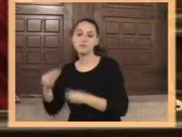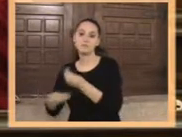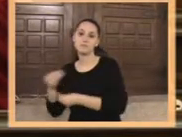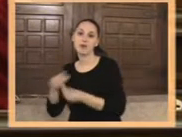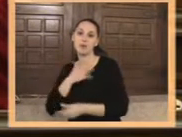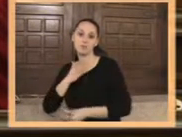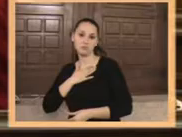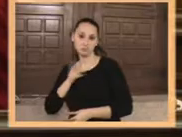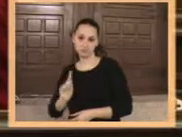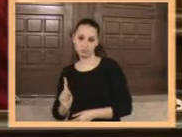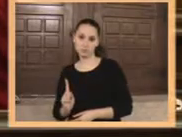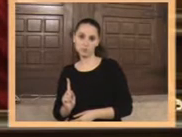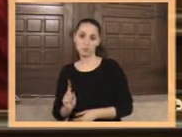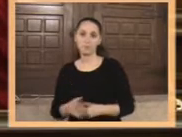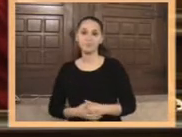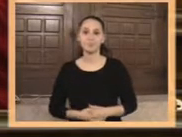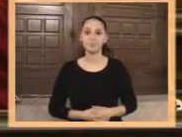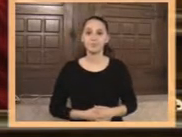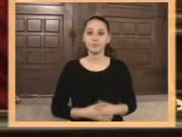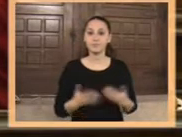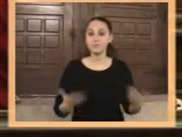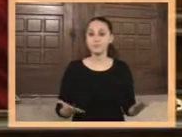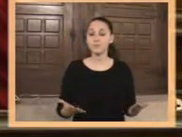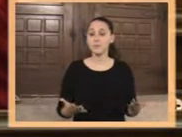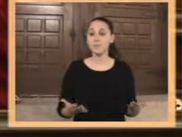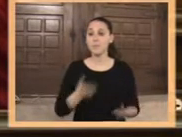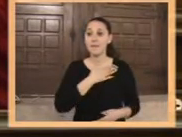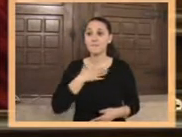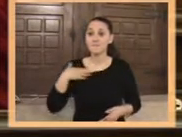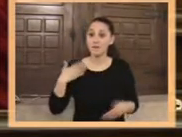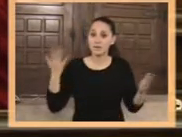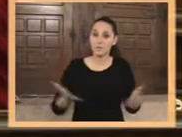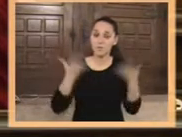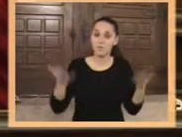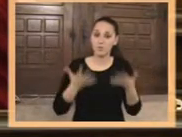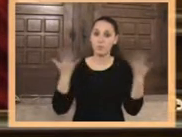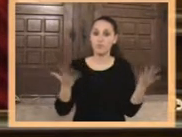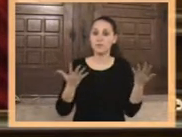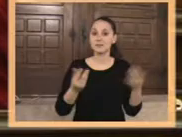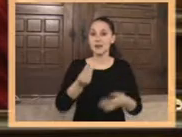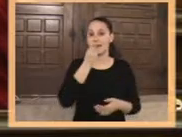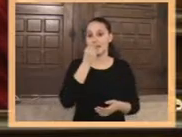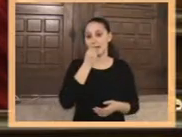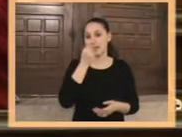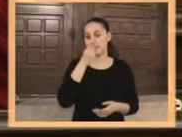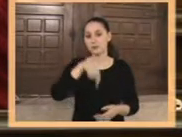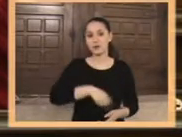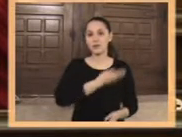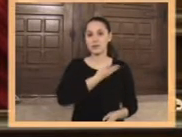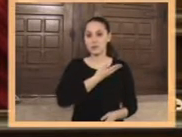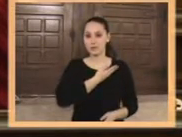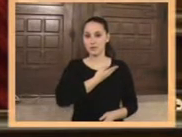quiere hacer un guiño a los alimentos locales. Quiere hacer un guiño a los alimentos locales,